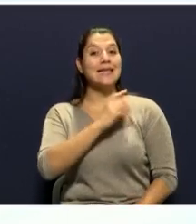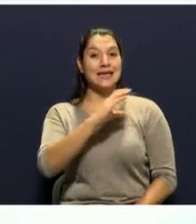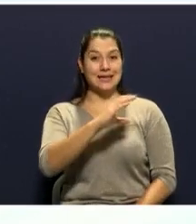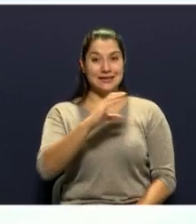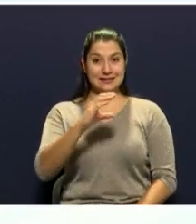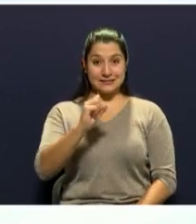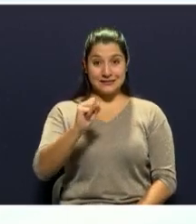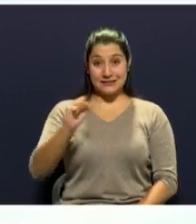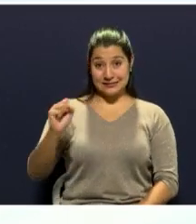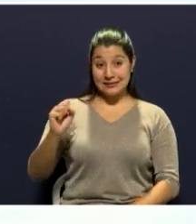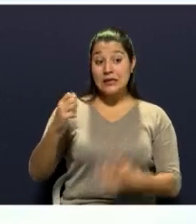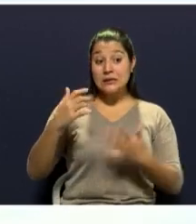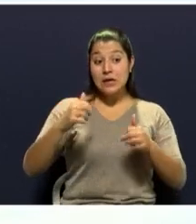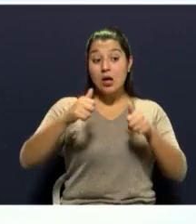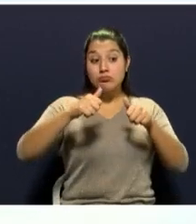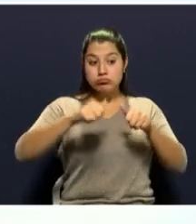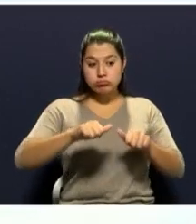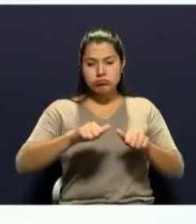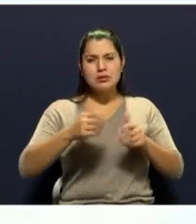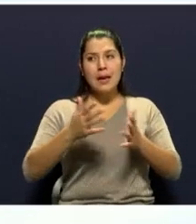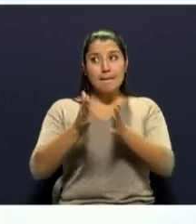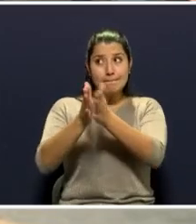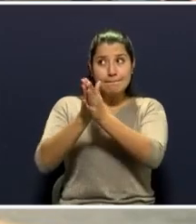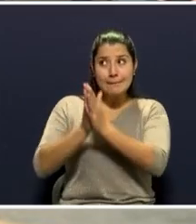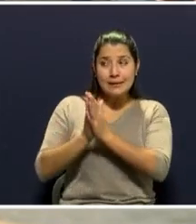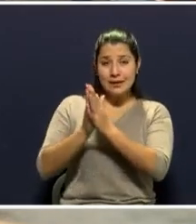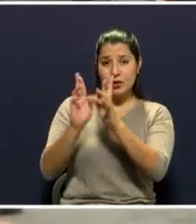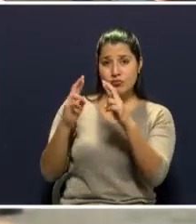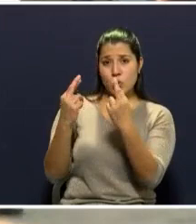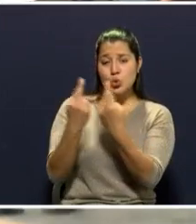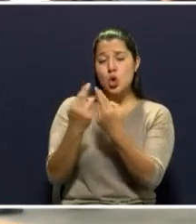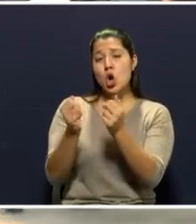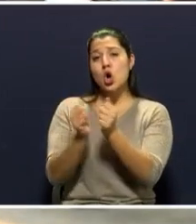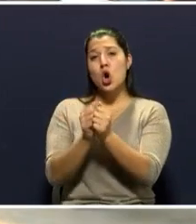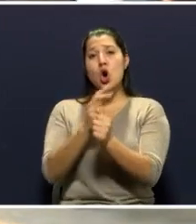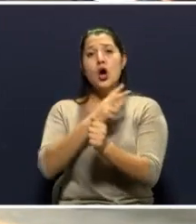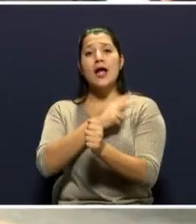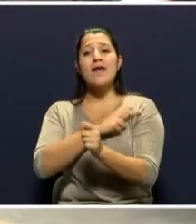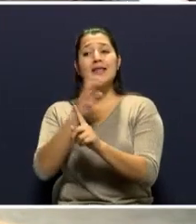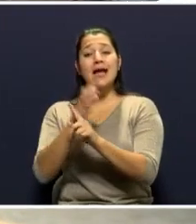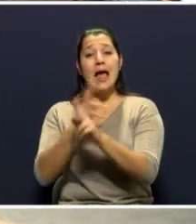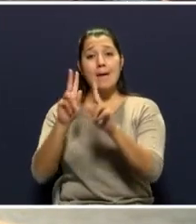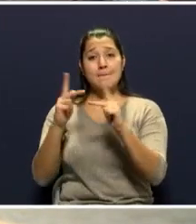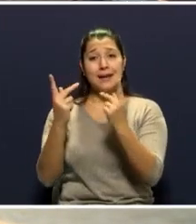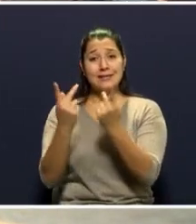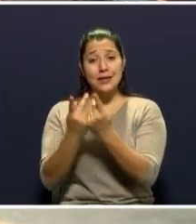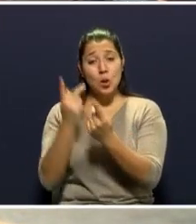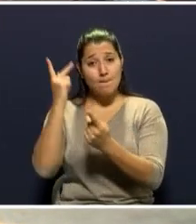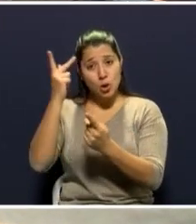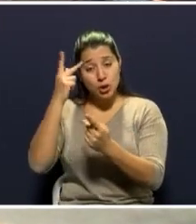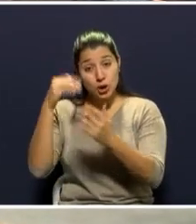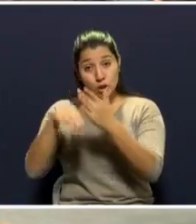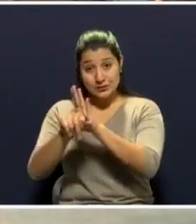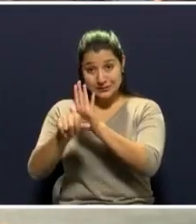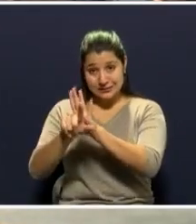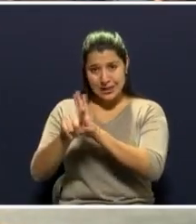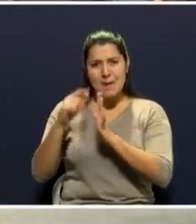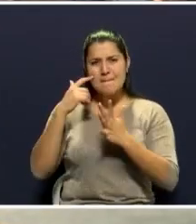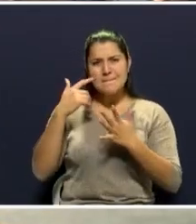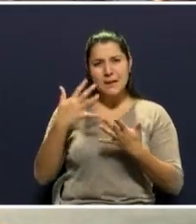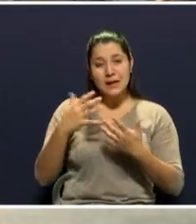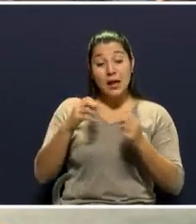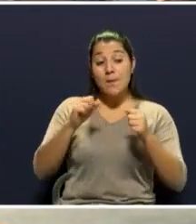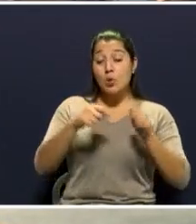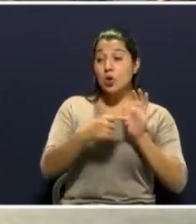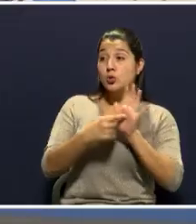acordó solicitar una reunión a las jefaturas de fracción de la Asamblea Legislativa para dar a conocer el estado financiero